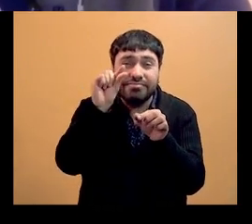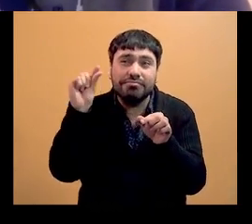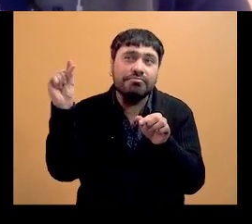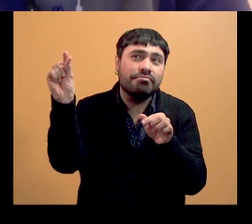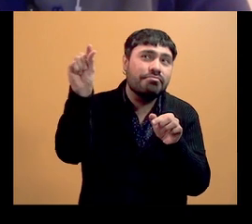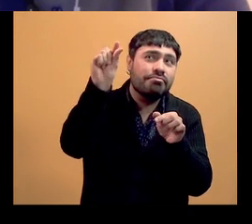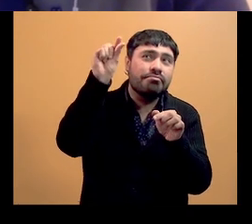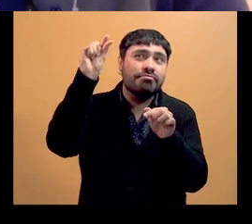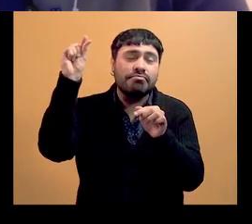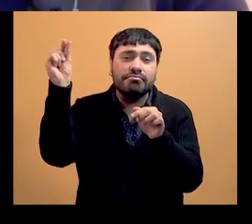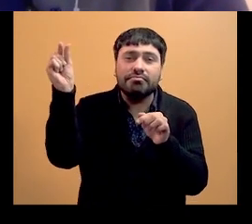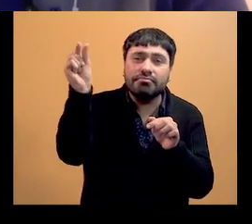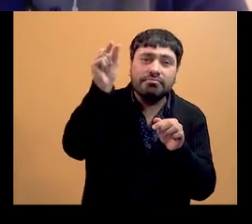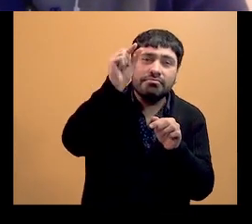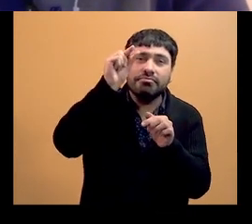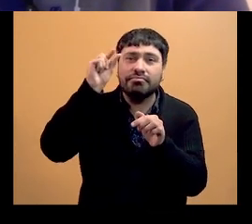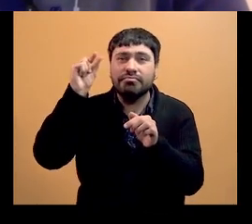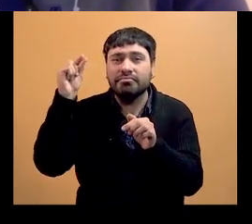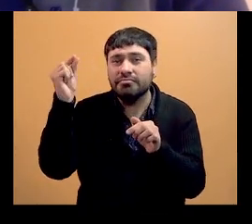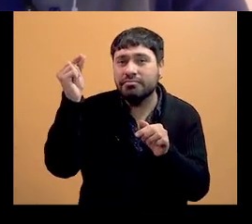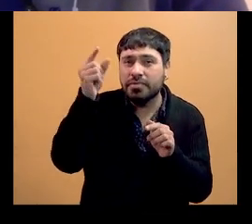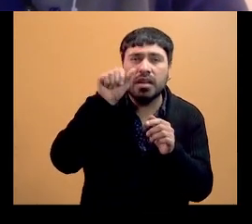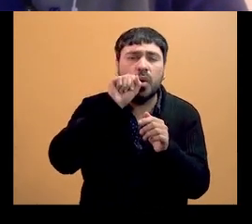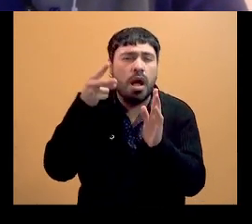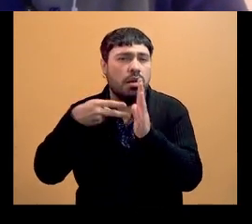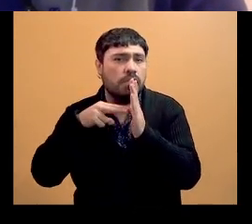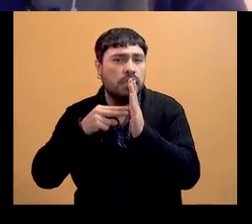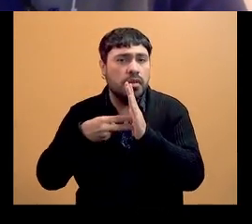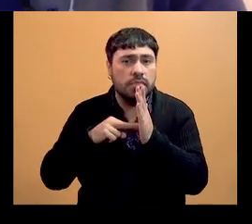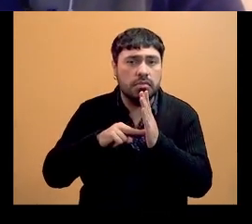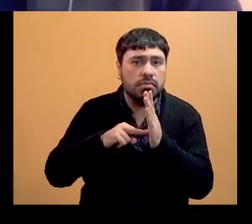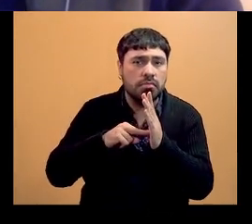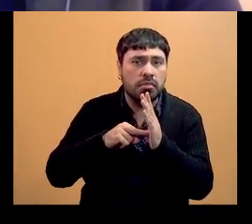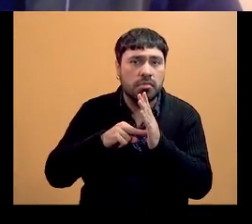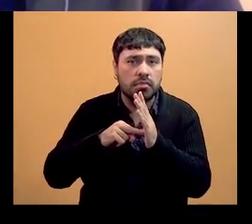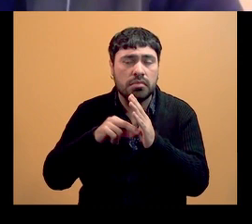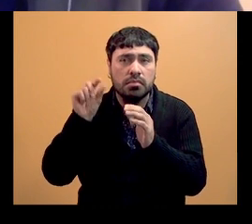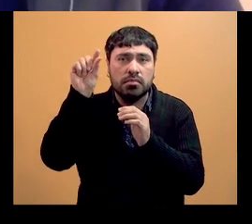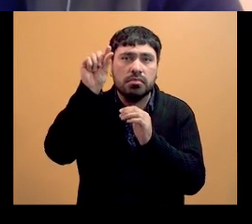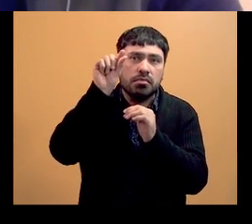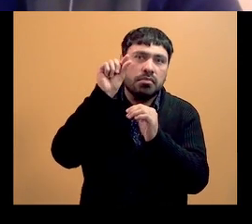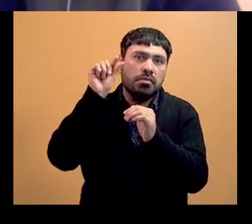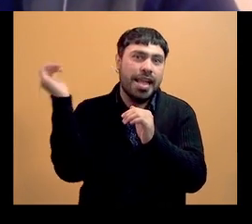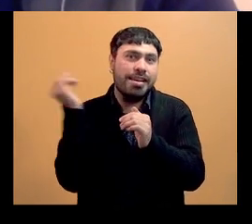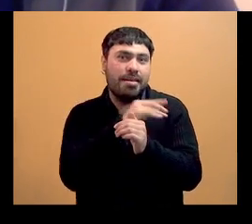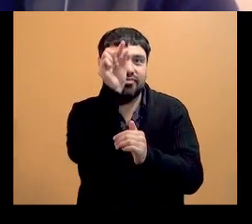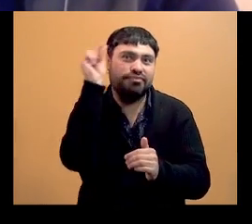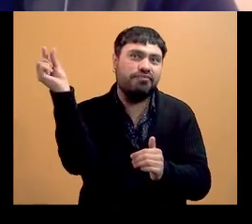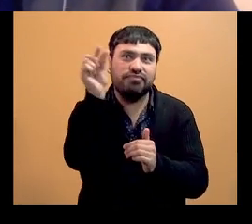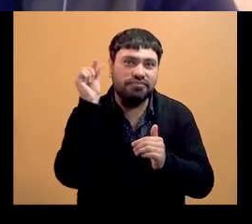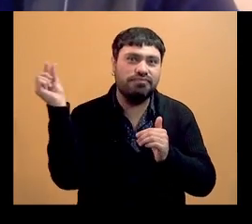Tierra por periodos largos de tiempo. Y el problema es que estando en órbita ya no existe, tienes una velocidad muy